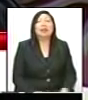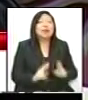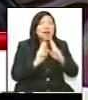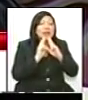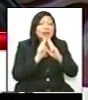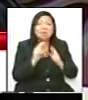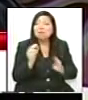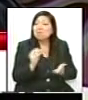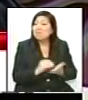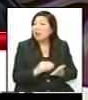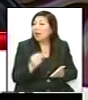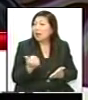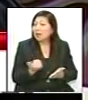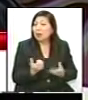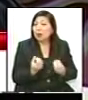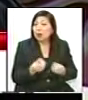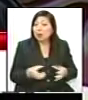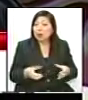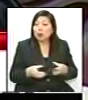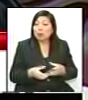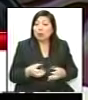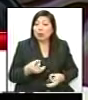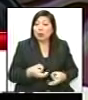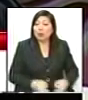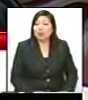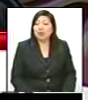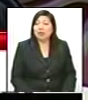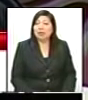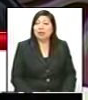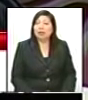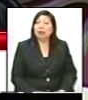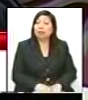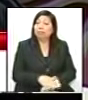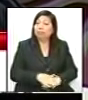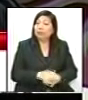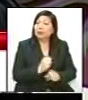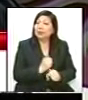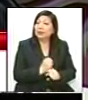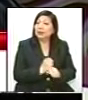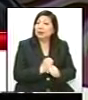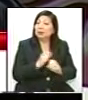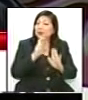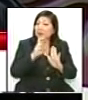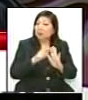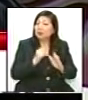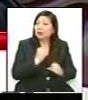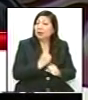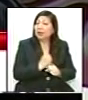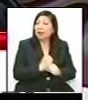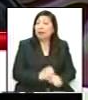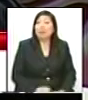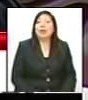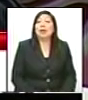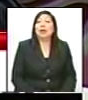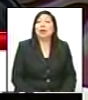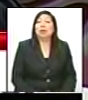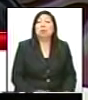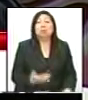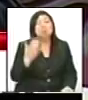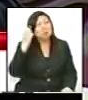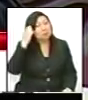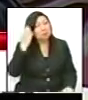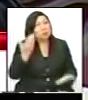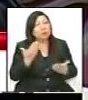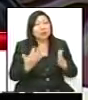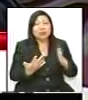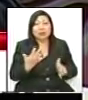resultados inmediatos. Nosotros, como Comisión de Justicia, hemos hecho un plan de trabajo, un cronograma de trabajo, y estamos calculando que